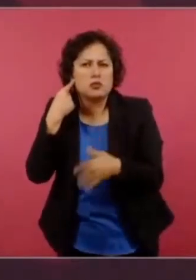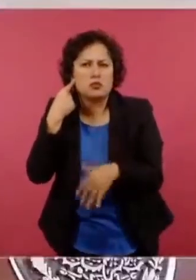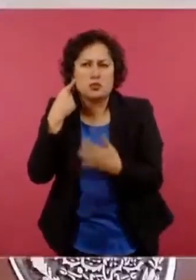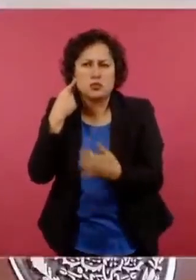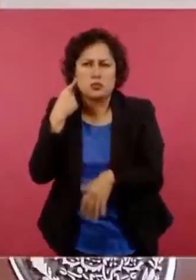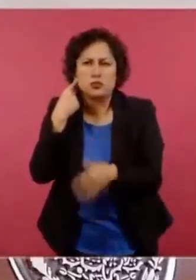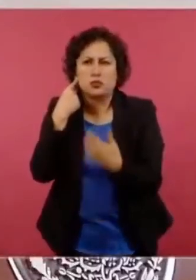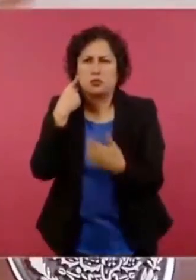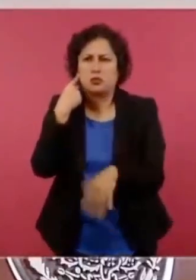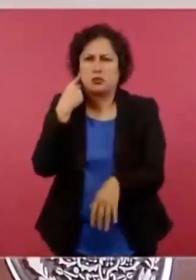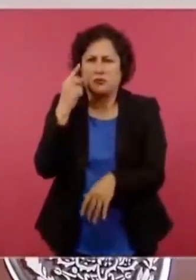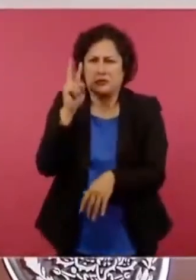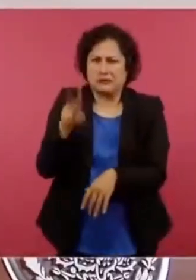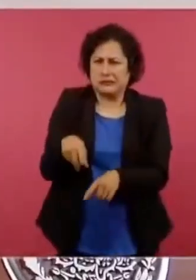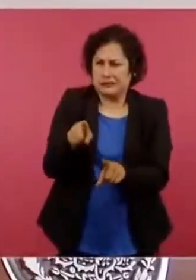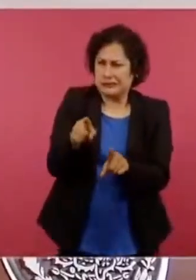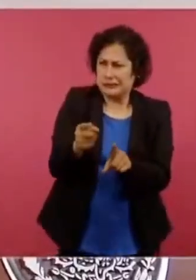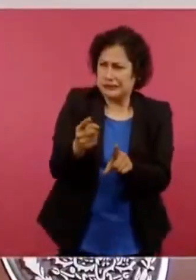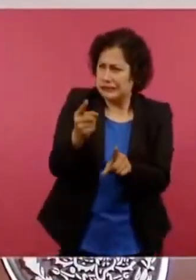pero descompuestos.